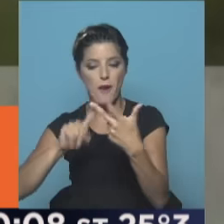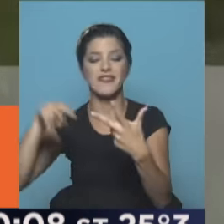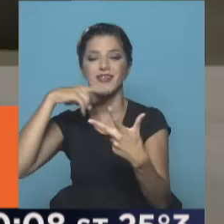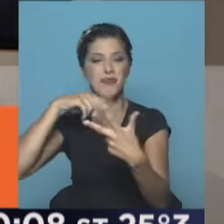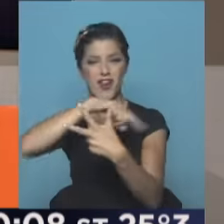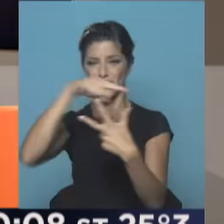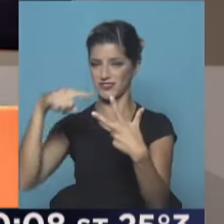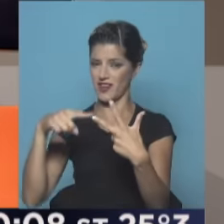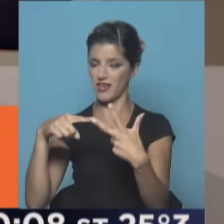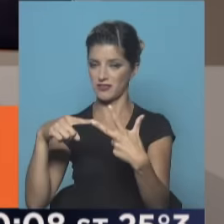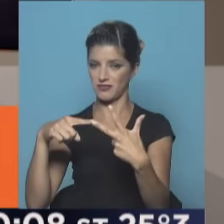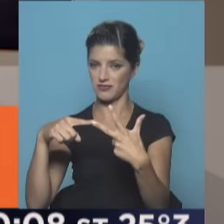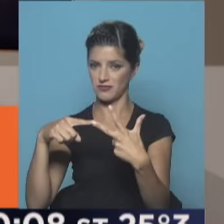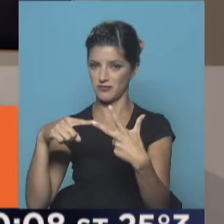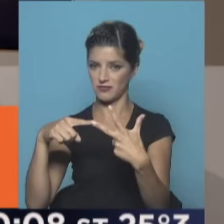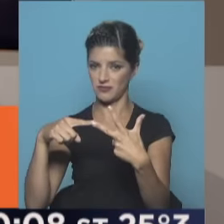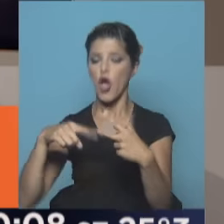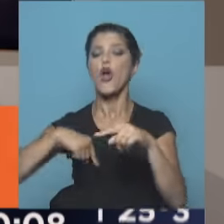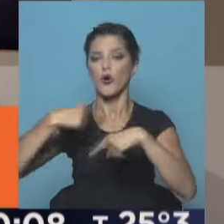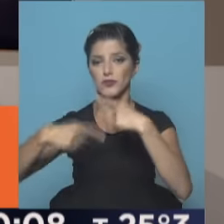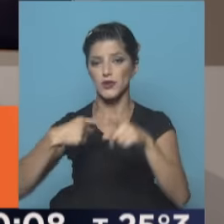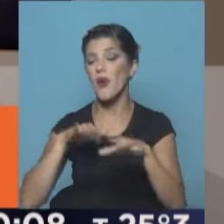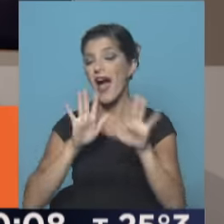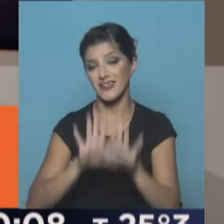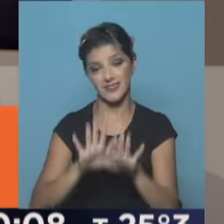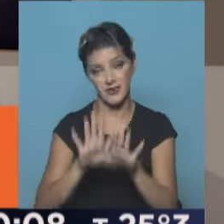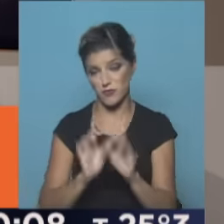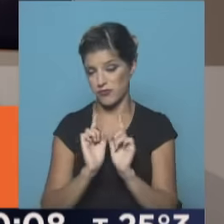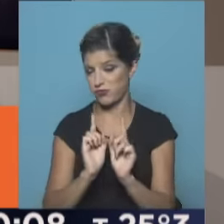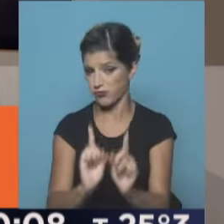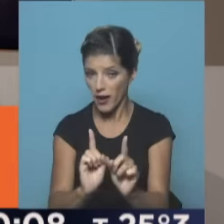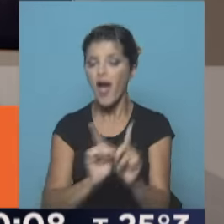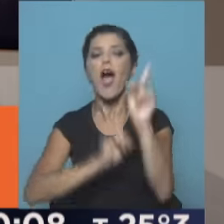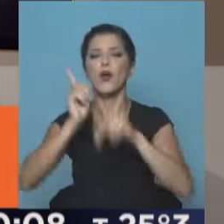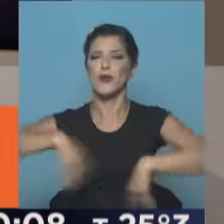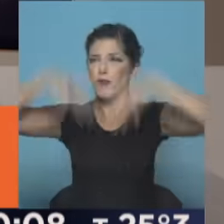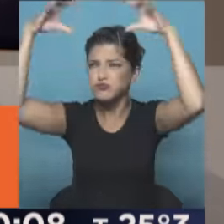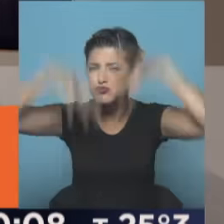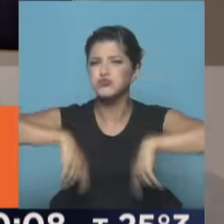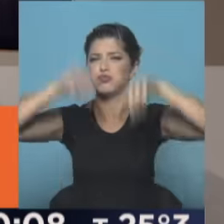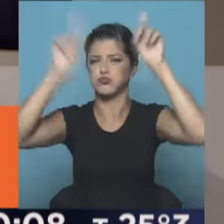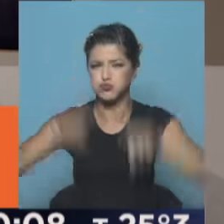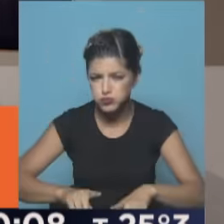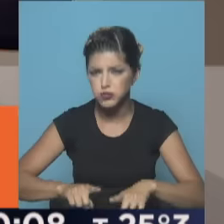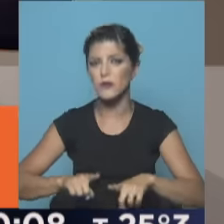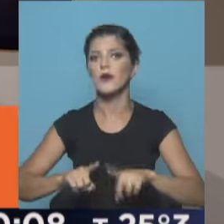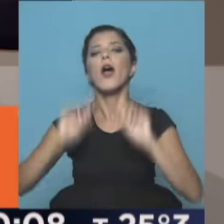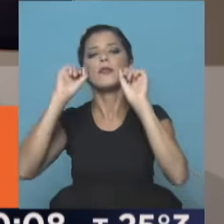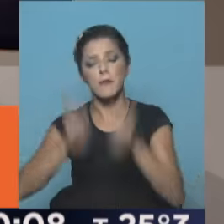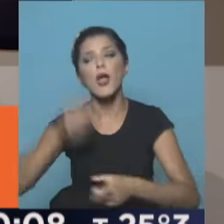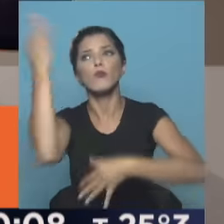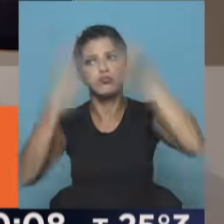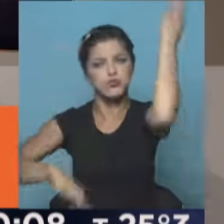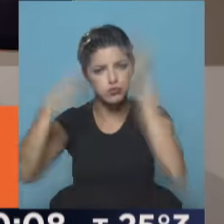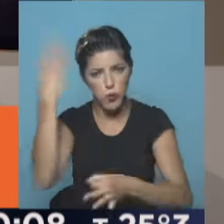viernes, las condiciones continuarán en la misma sintonía. Vamos a tener tormentas fuertes, lluvias abundantes, ocasional caída